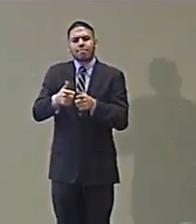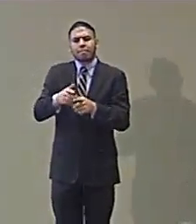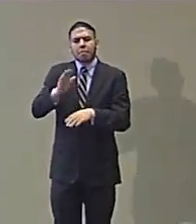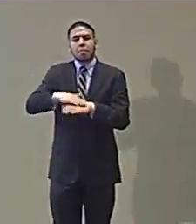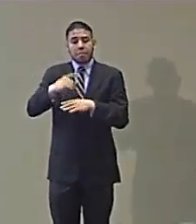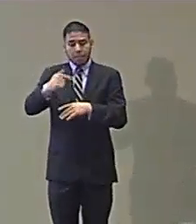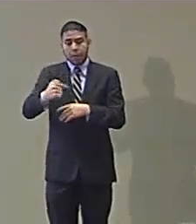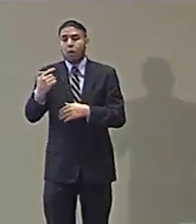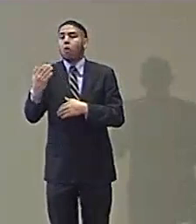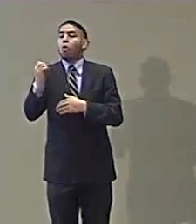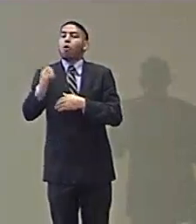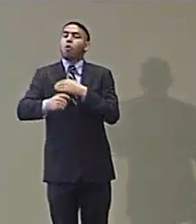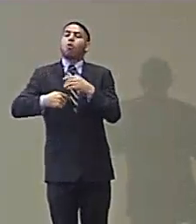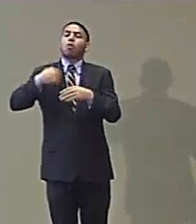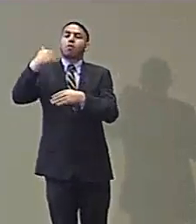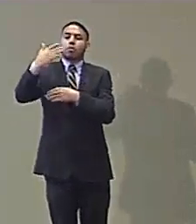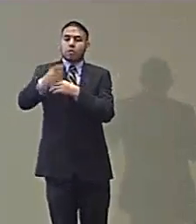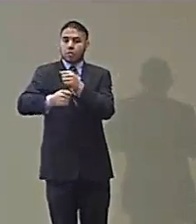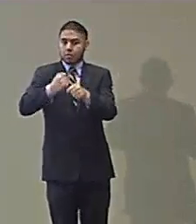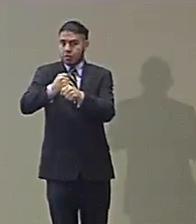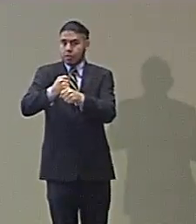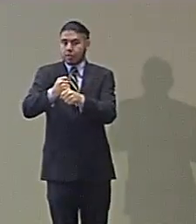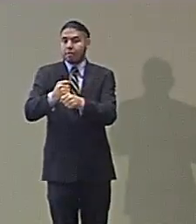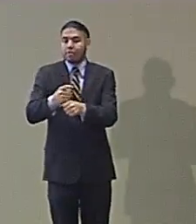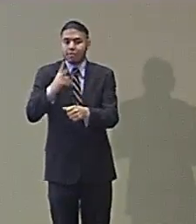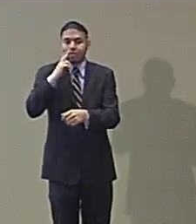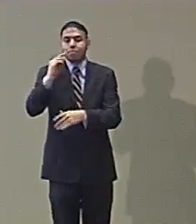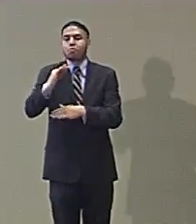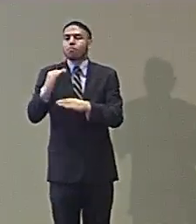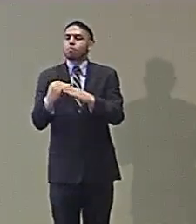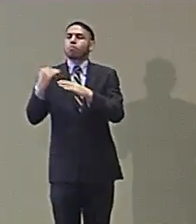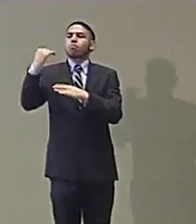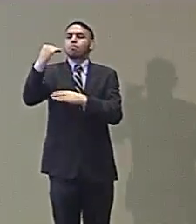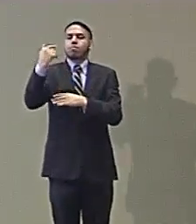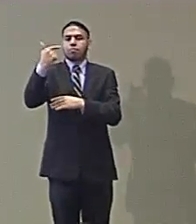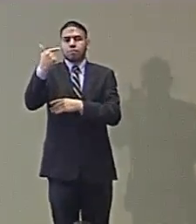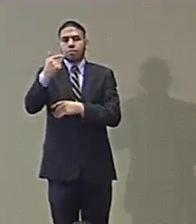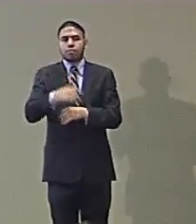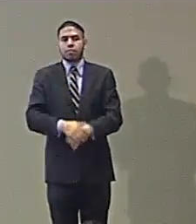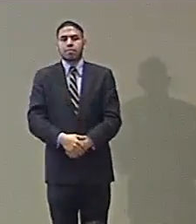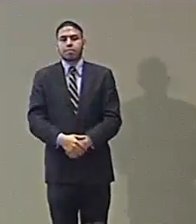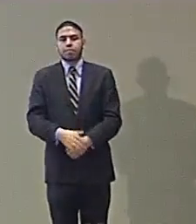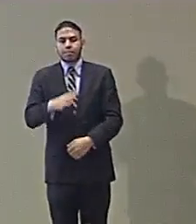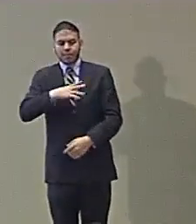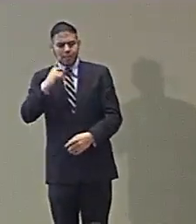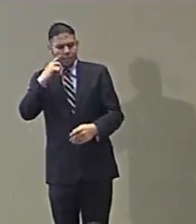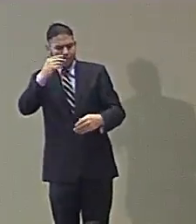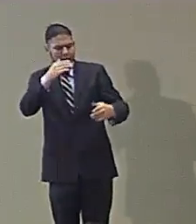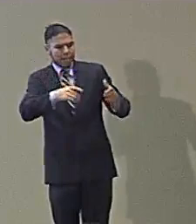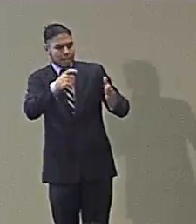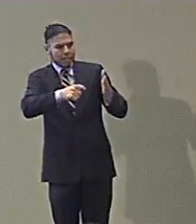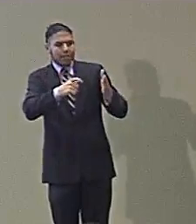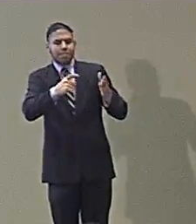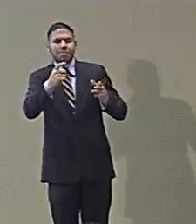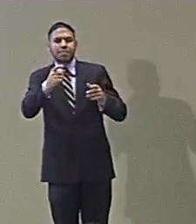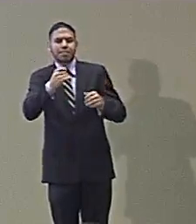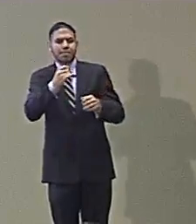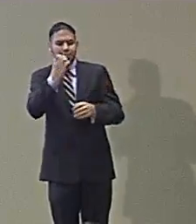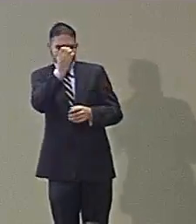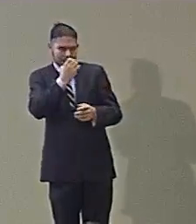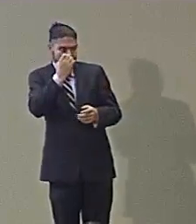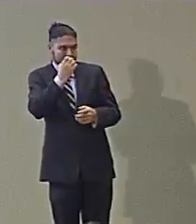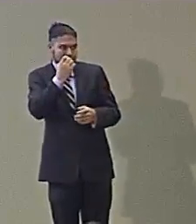podríamos avanzar un escalón más muy interesante las cifras del inegi que apenas revelará pena hace unos 15 días donde